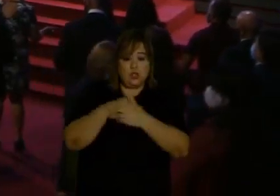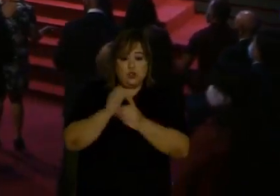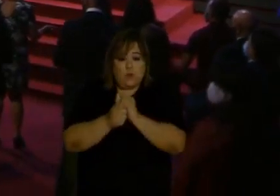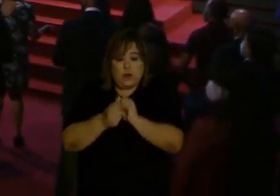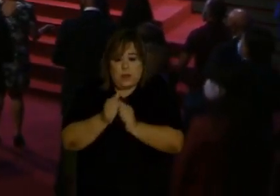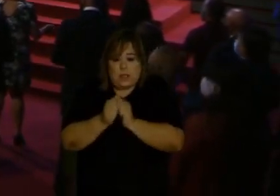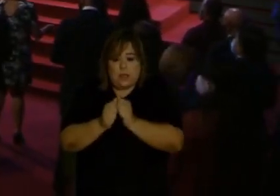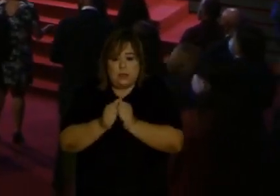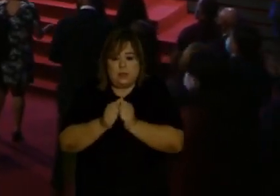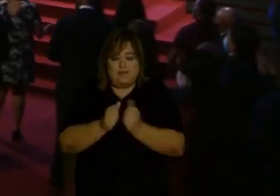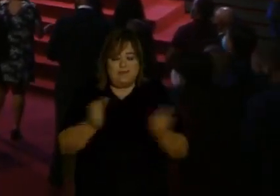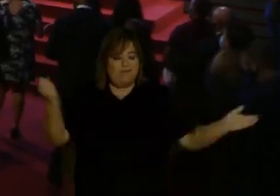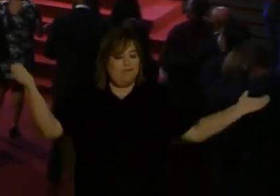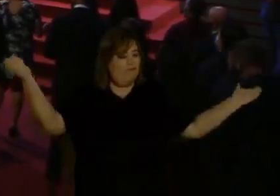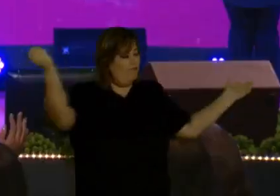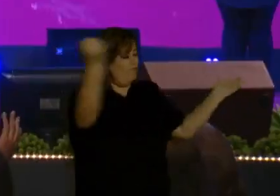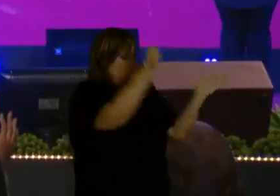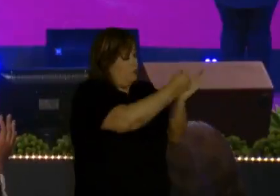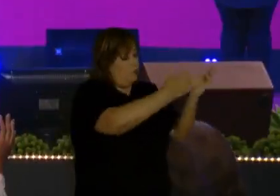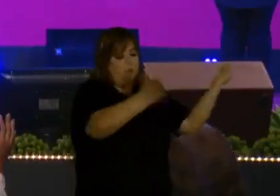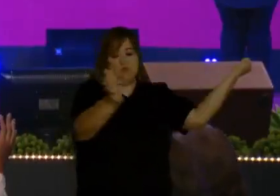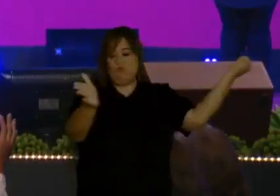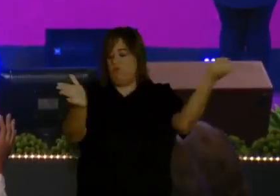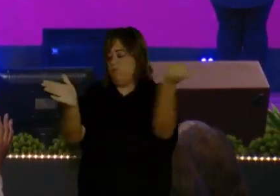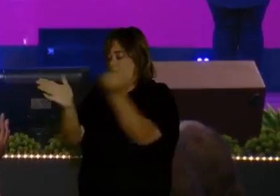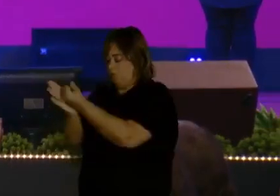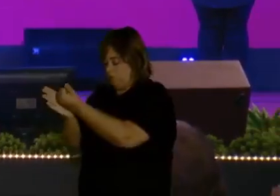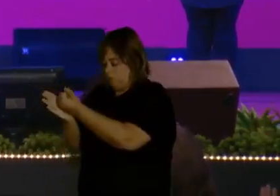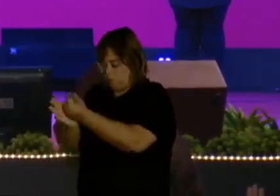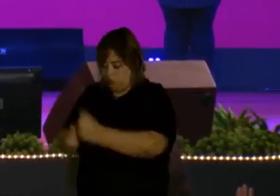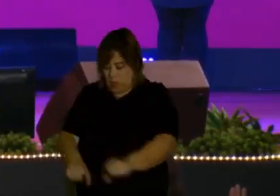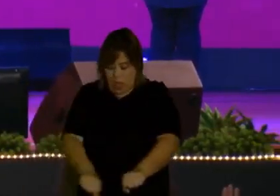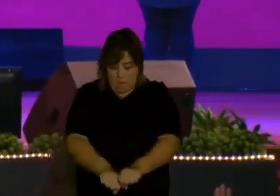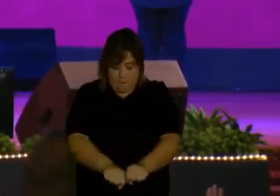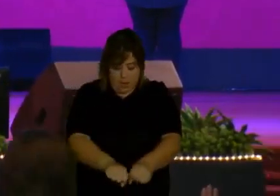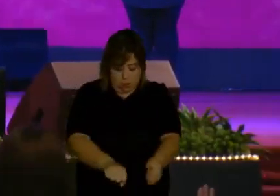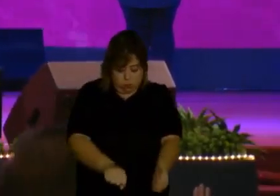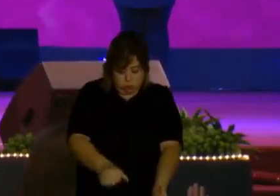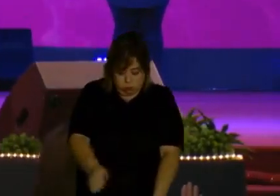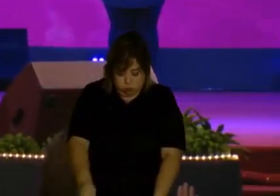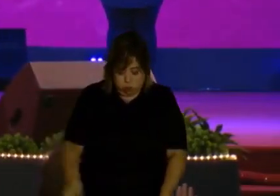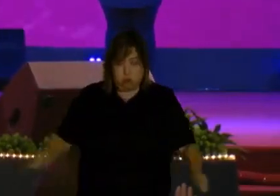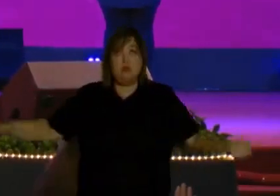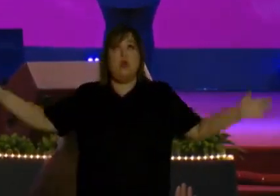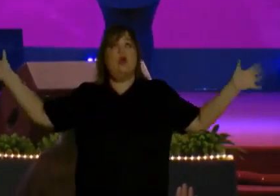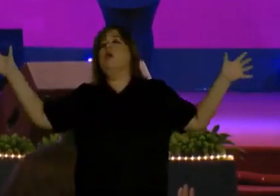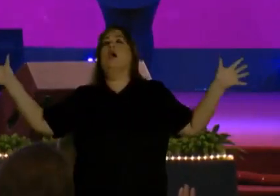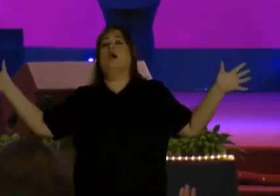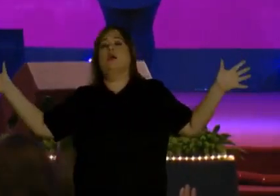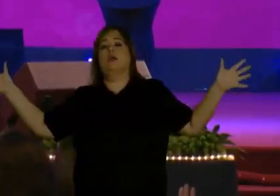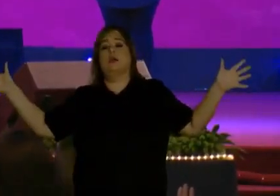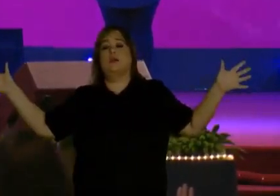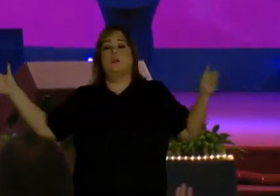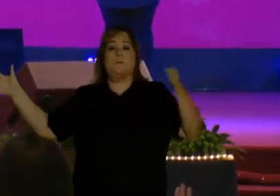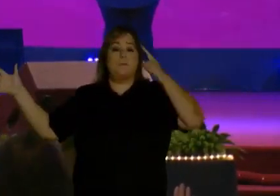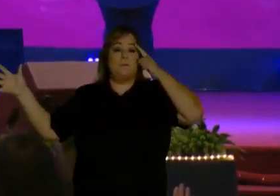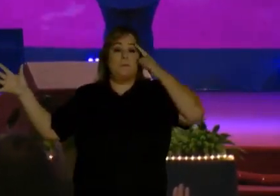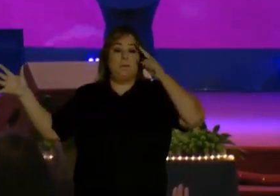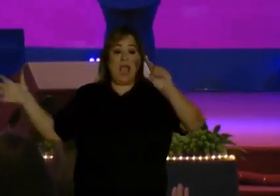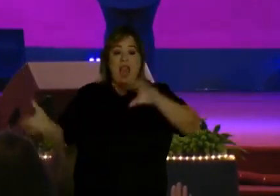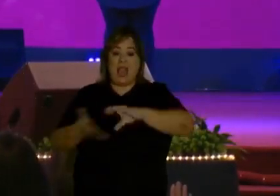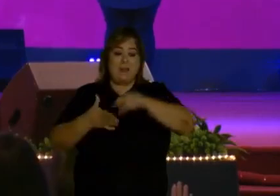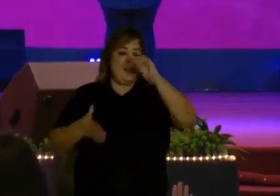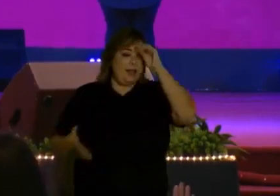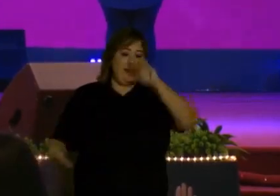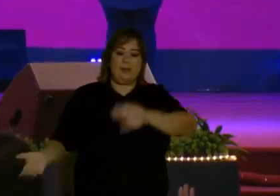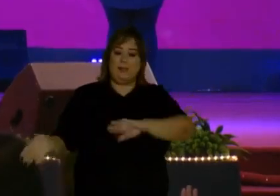Que los clavos los traspasaran las manos, los pies. Que la lanza traspasara su costado. Eso no fue para enseñarnos a morir. Era que no había